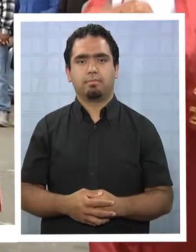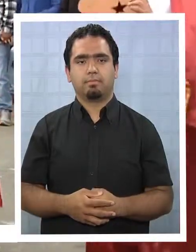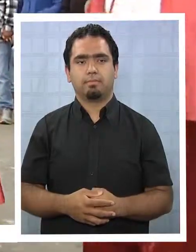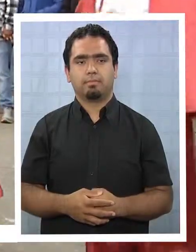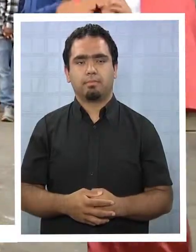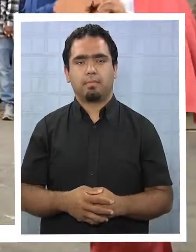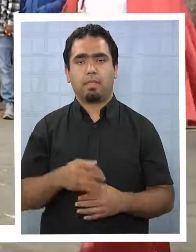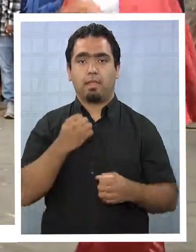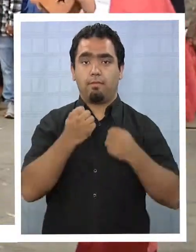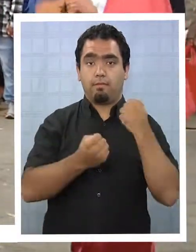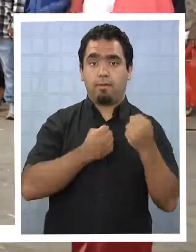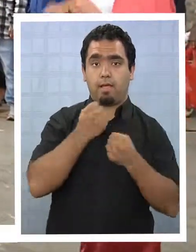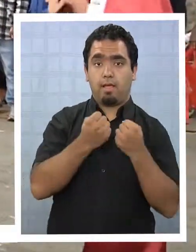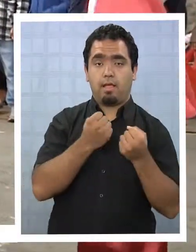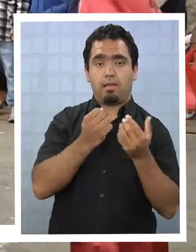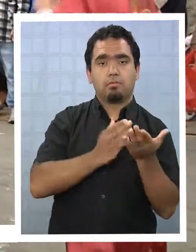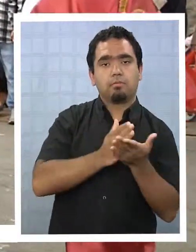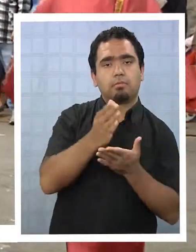El baile nació en